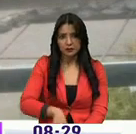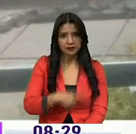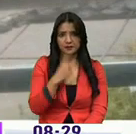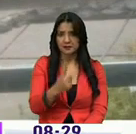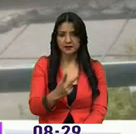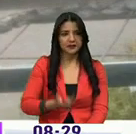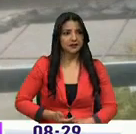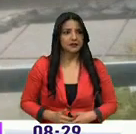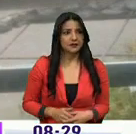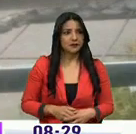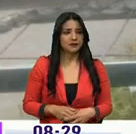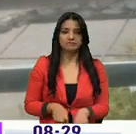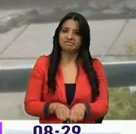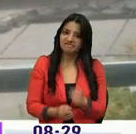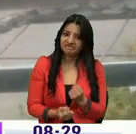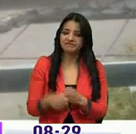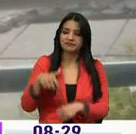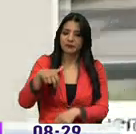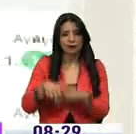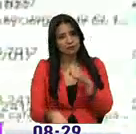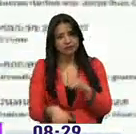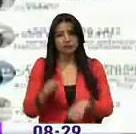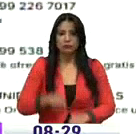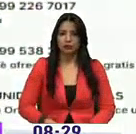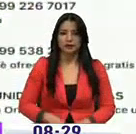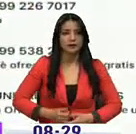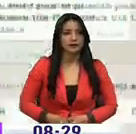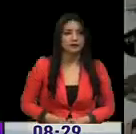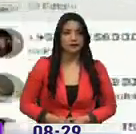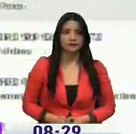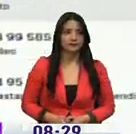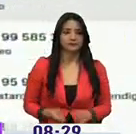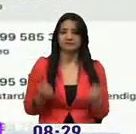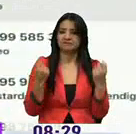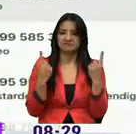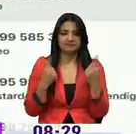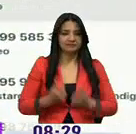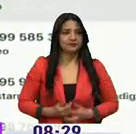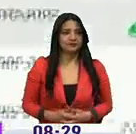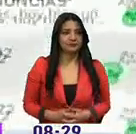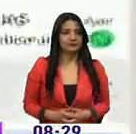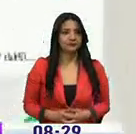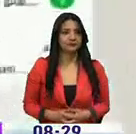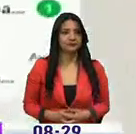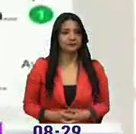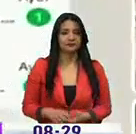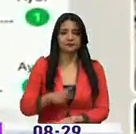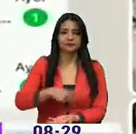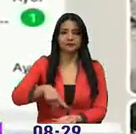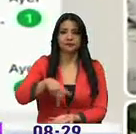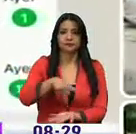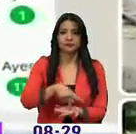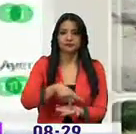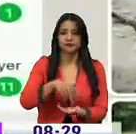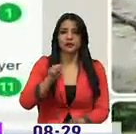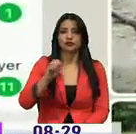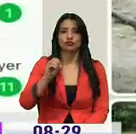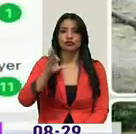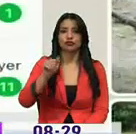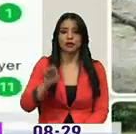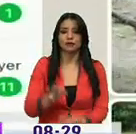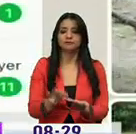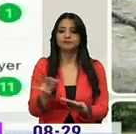ve, se rompe la pierna. O sea, hay algunas cosas que uno dice increíble. En la parroquia La Sofía,